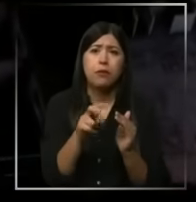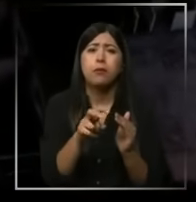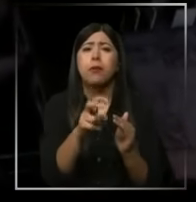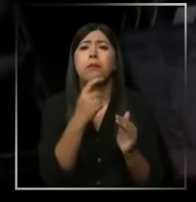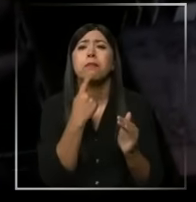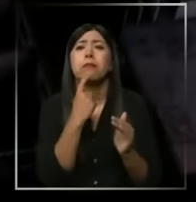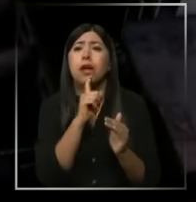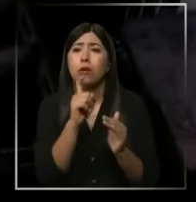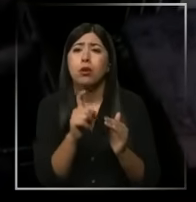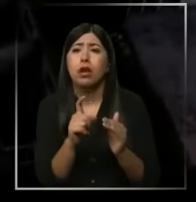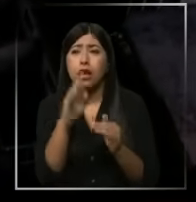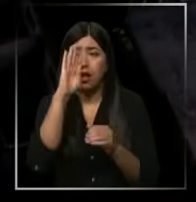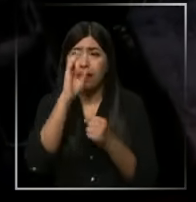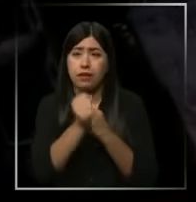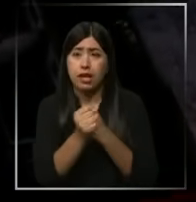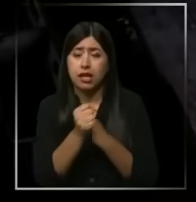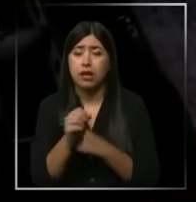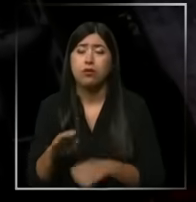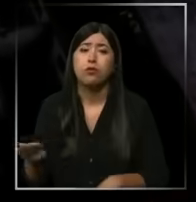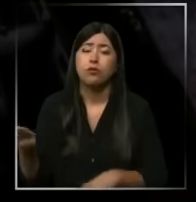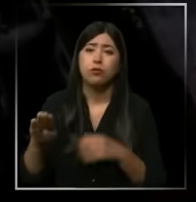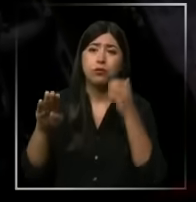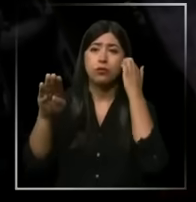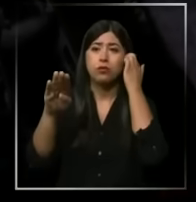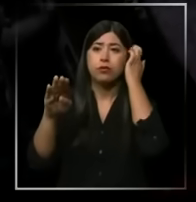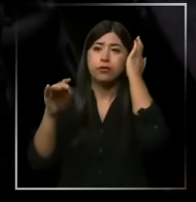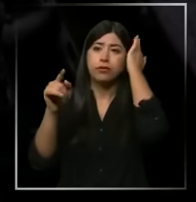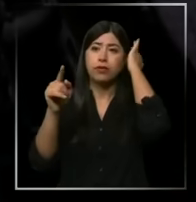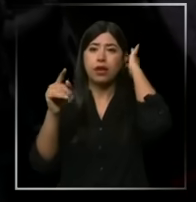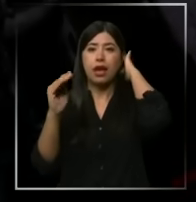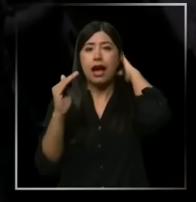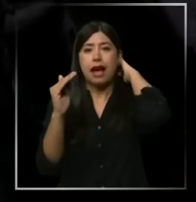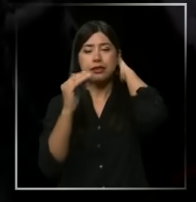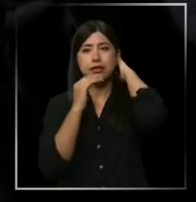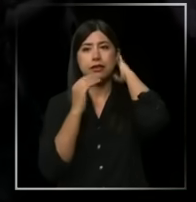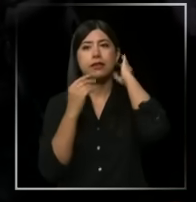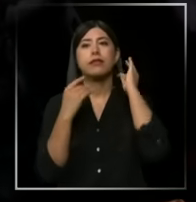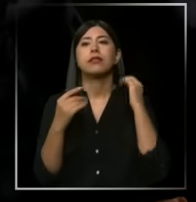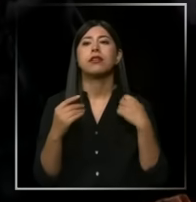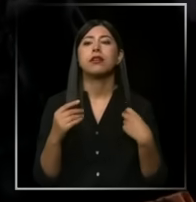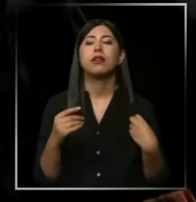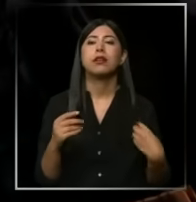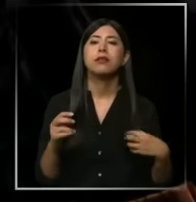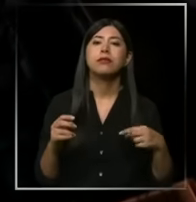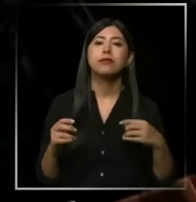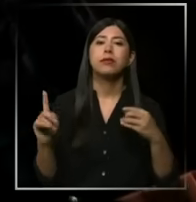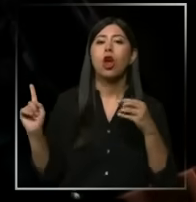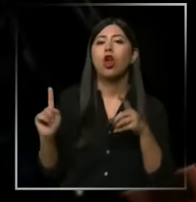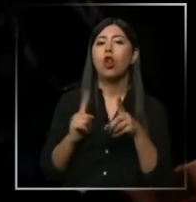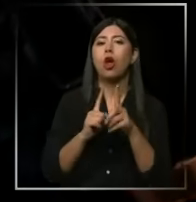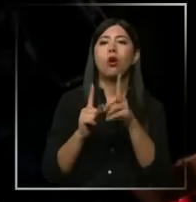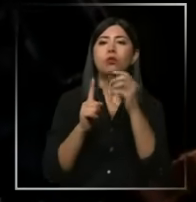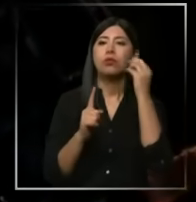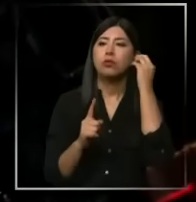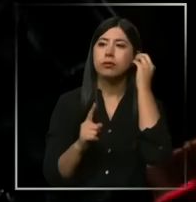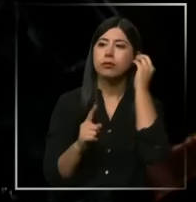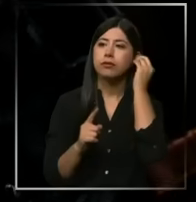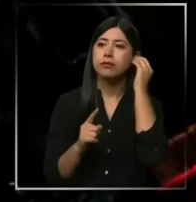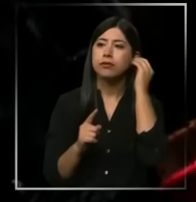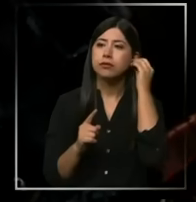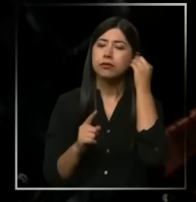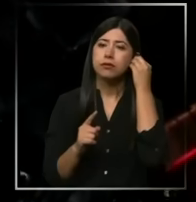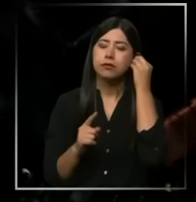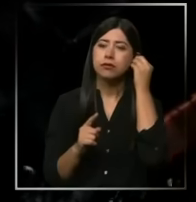acá. Mira, carabineros está subiendo ahí a una de las casas. A ver, vamos avanzando junto a Gonzalo para ver qué está ocurriendo, porque